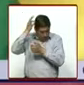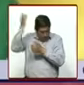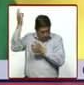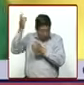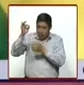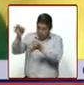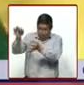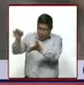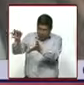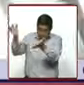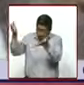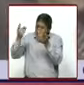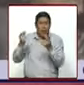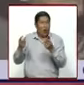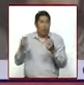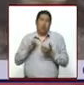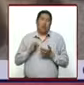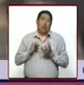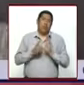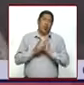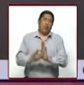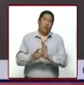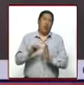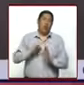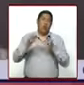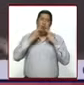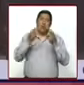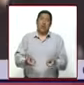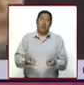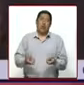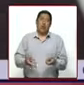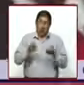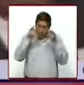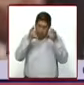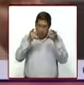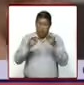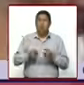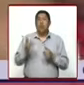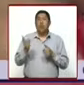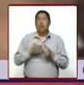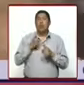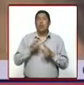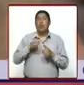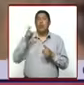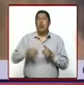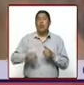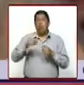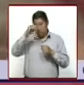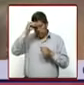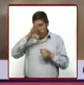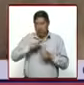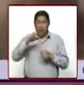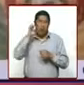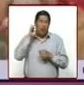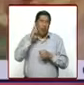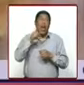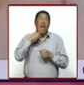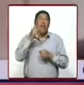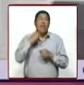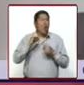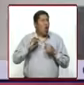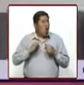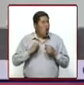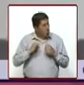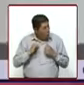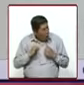de ADN, y yo de manera inmediata voy a demostrar que soy inocente. Eso es lo que debería hacer el señor Morales. Si él dice que es inocente,